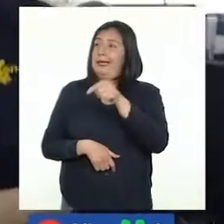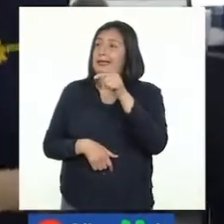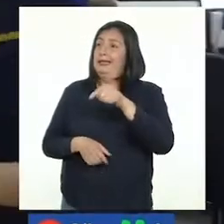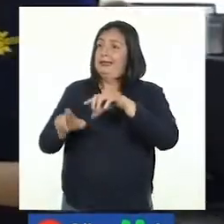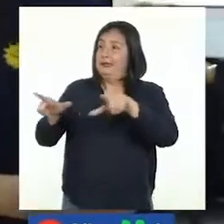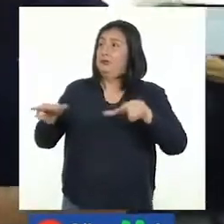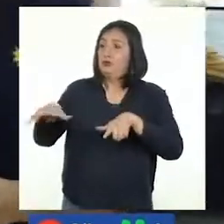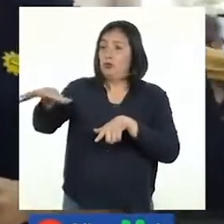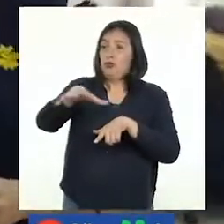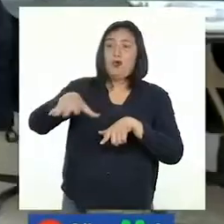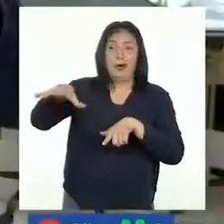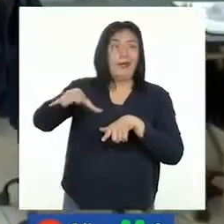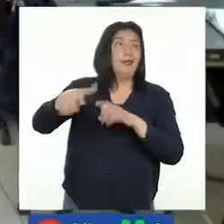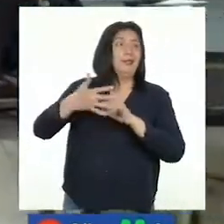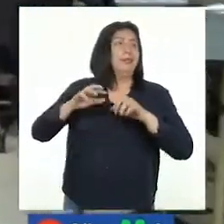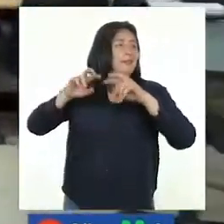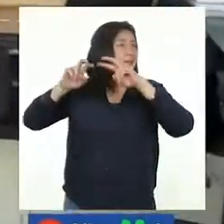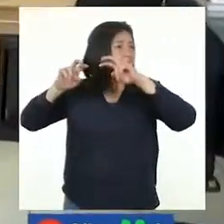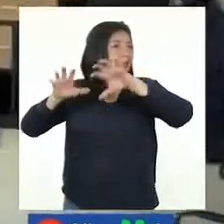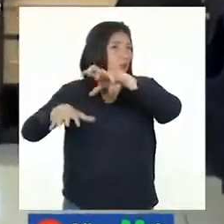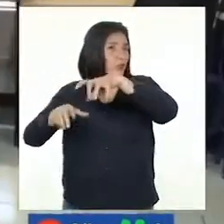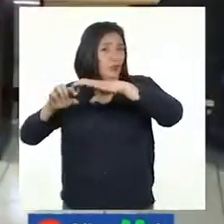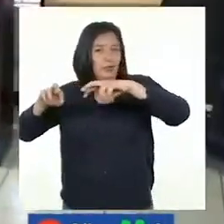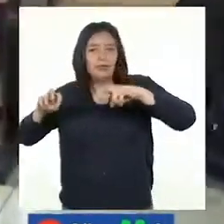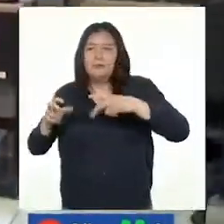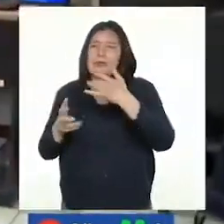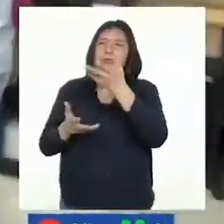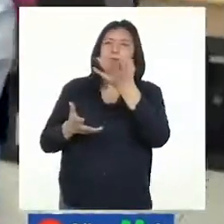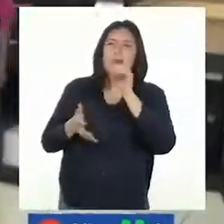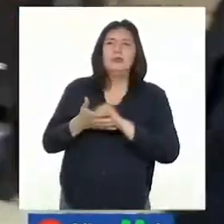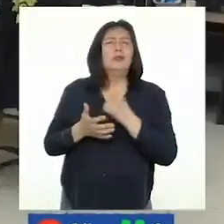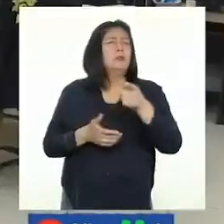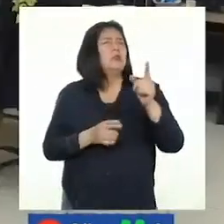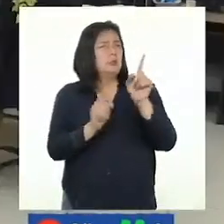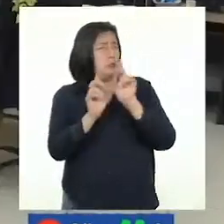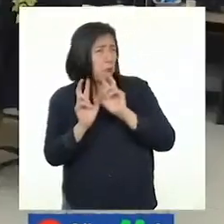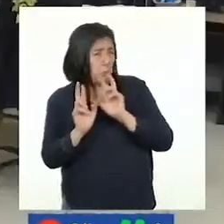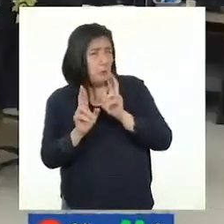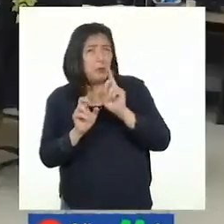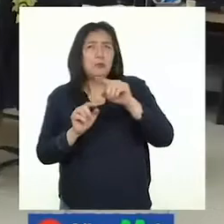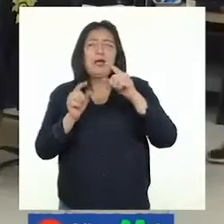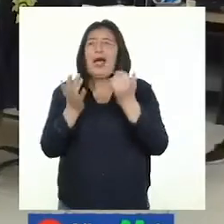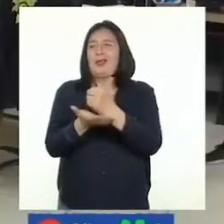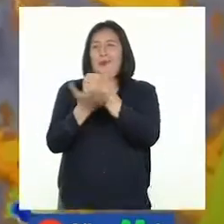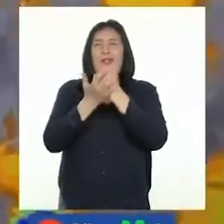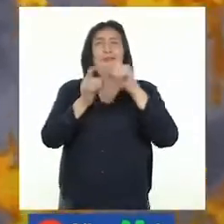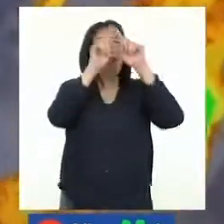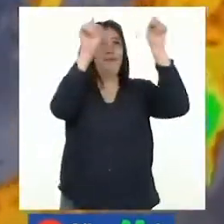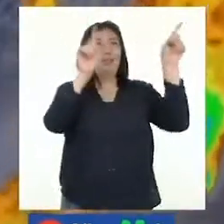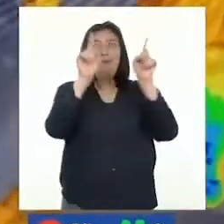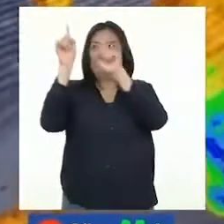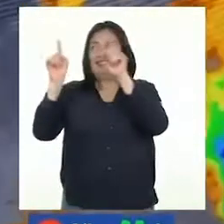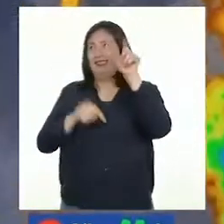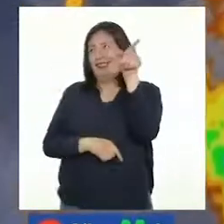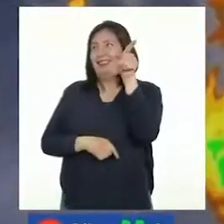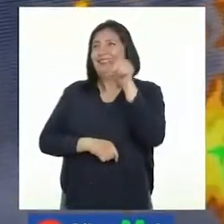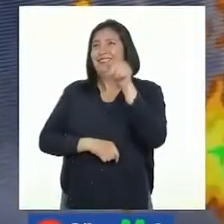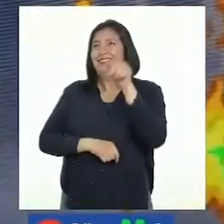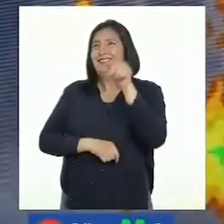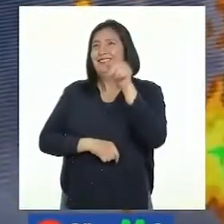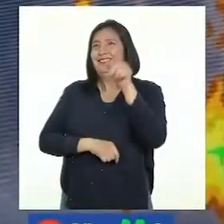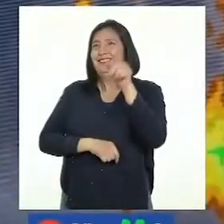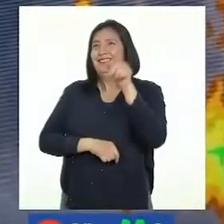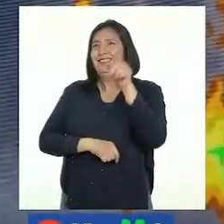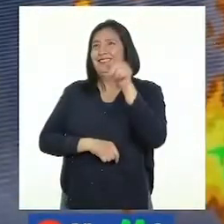Este es el centro de pronóstico. Para responder tu pregunta nos vamos a ayudar de algunas pantallas grandes que tengo aquí.